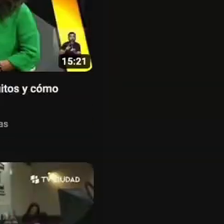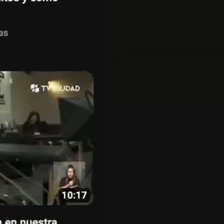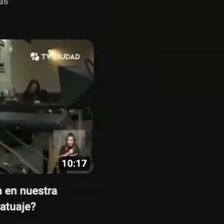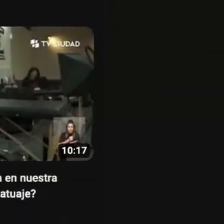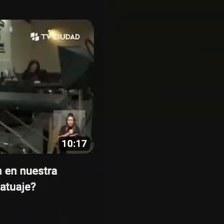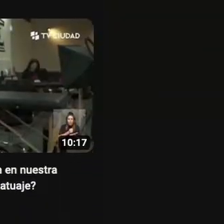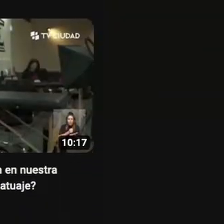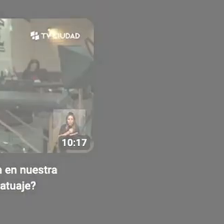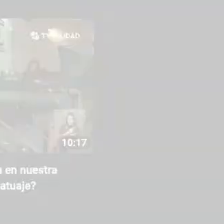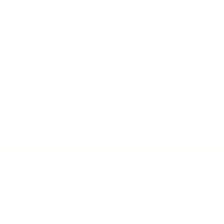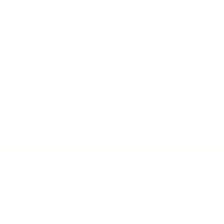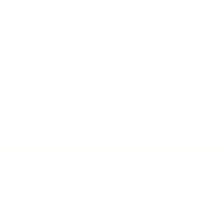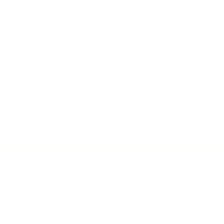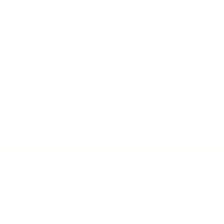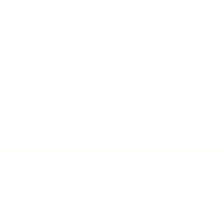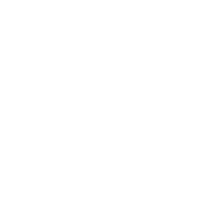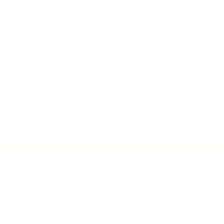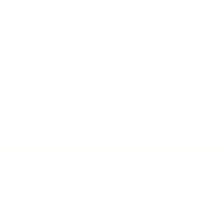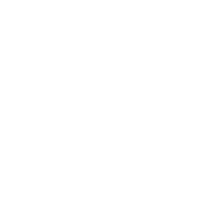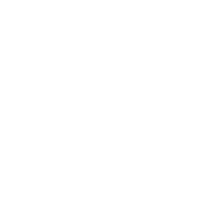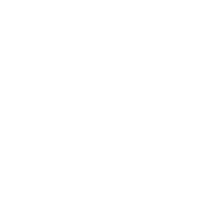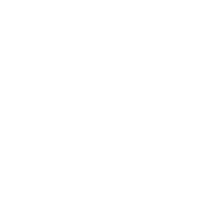Sobreciencia.